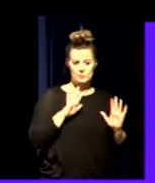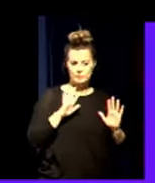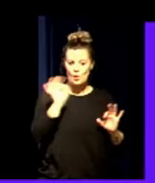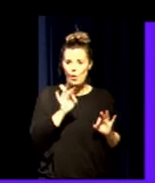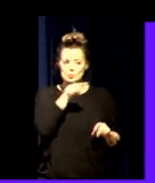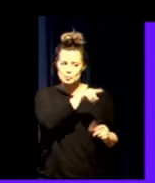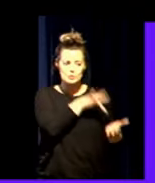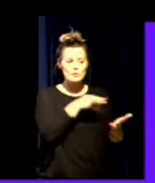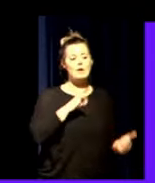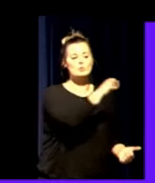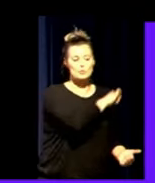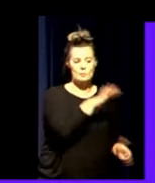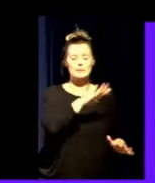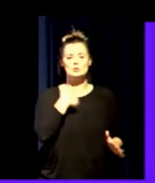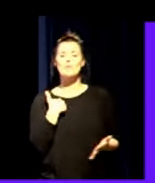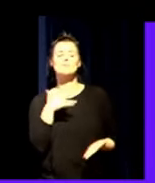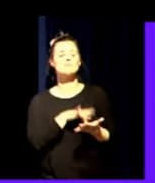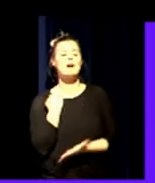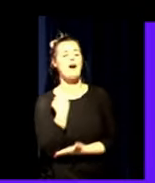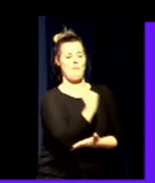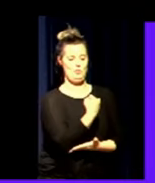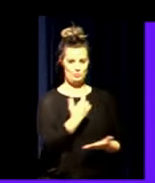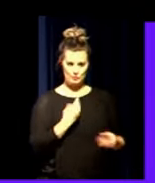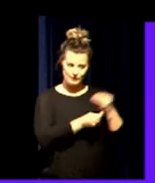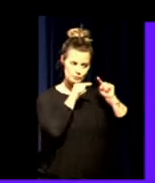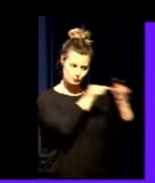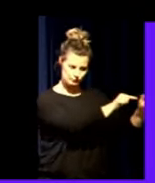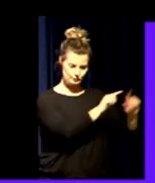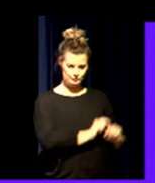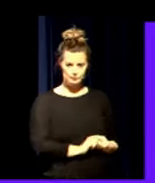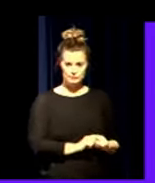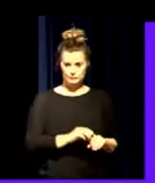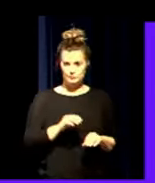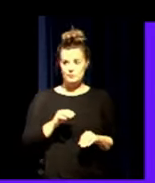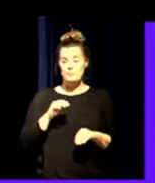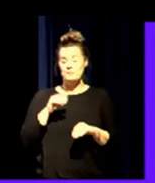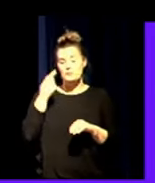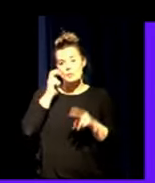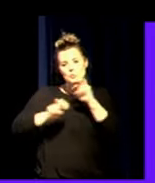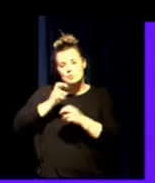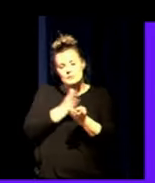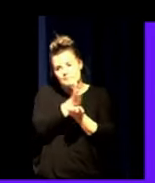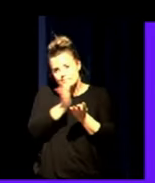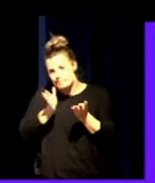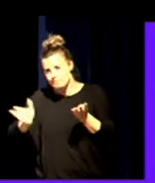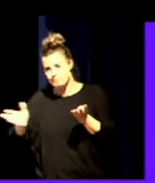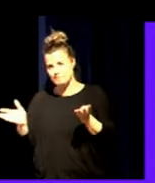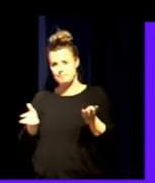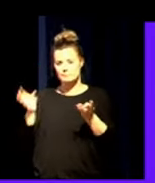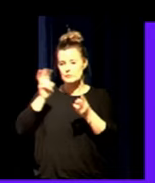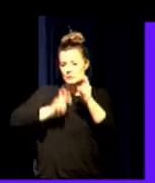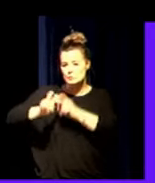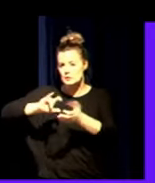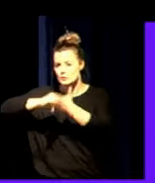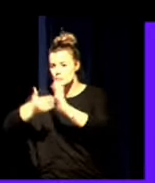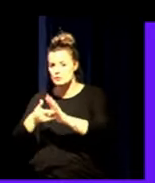seas autónomo. Aportarle esa cercanía, valorar las alternativas y las consecuencias de una alternativa y de otra, ¿eh? Ayudar a